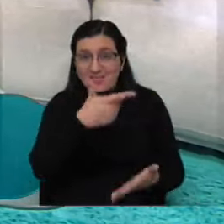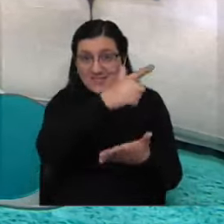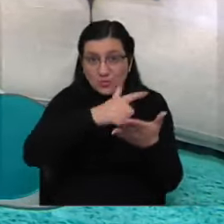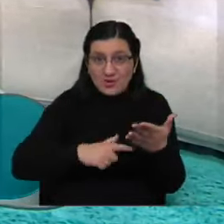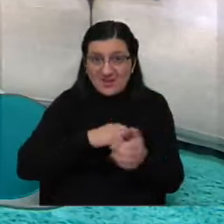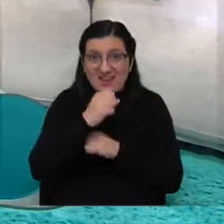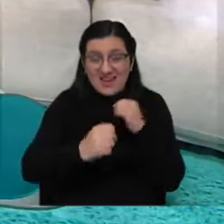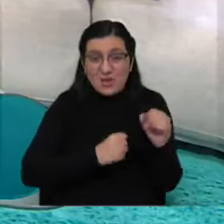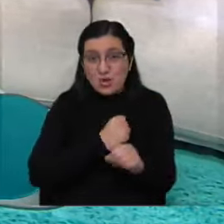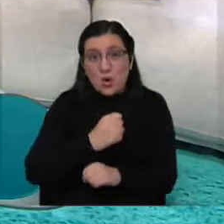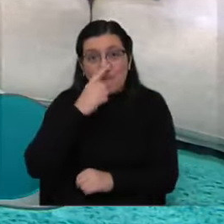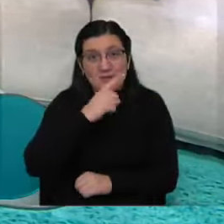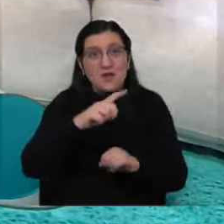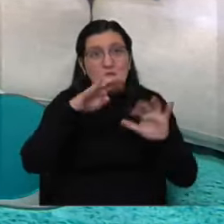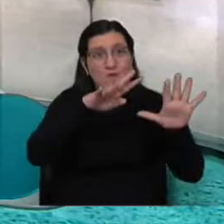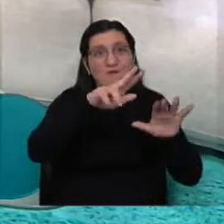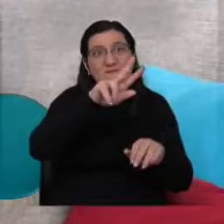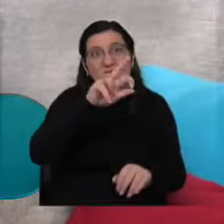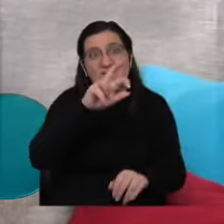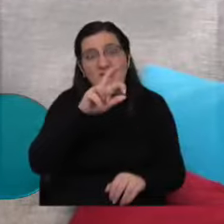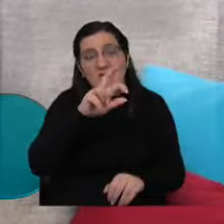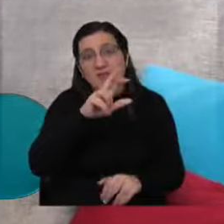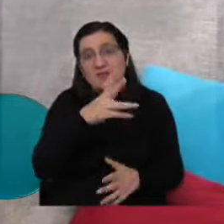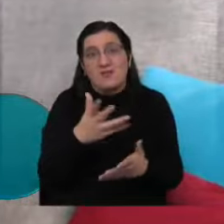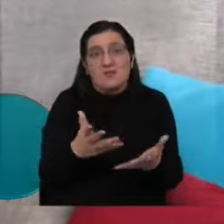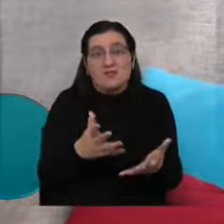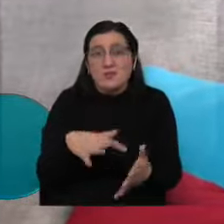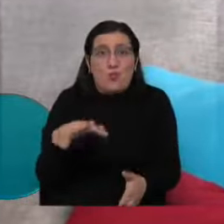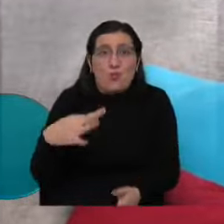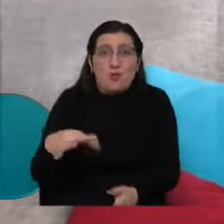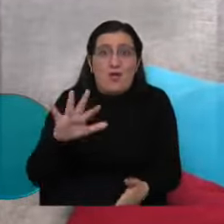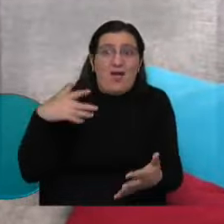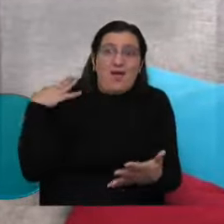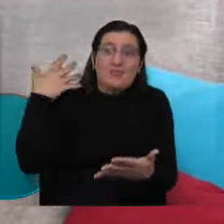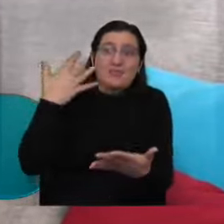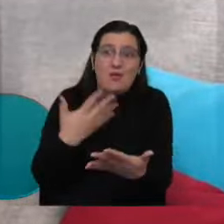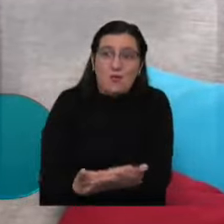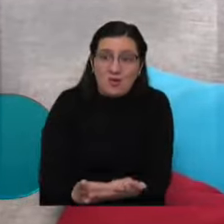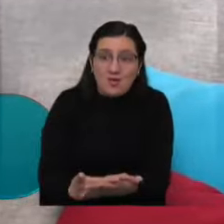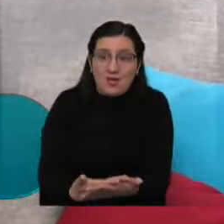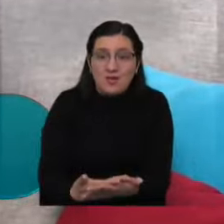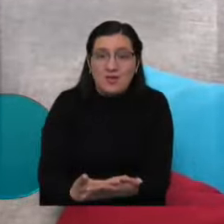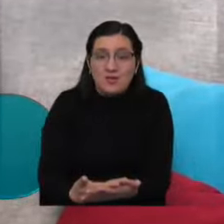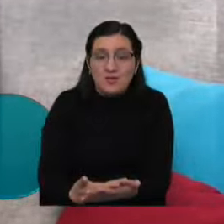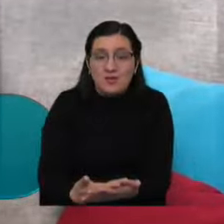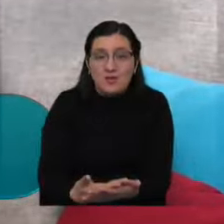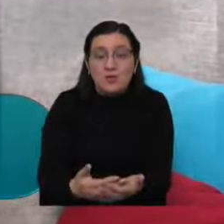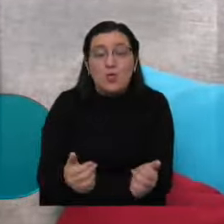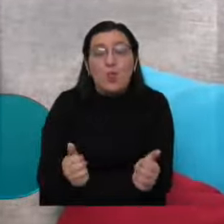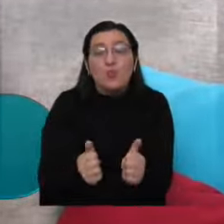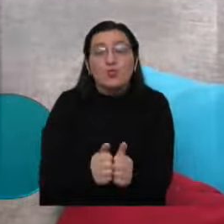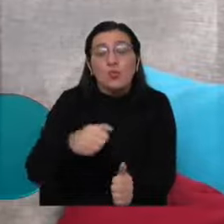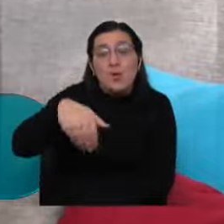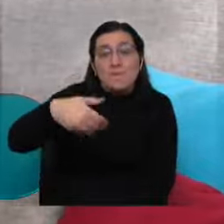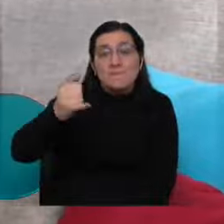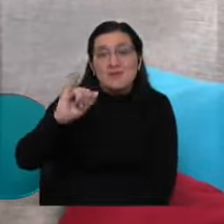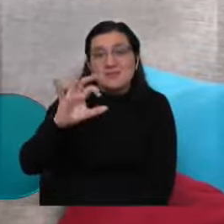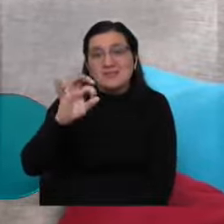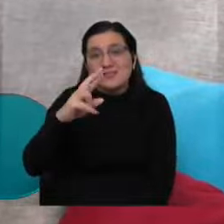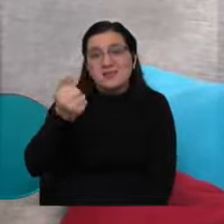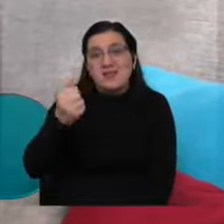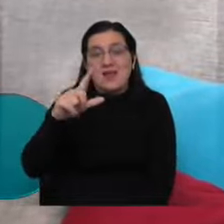año 20 en el 30 no es algo único de hecho hasta el día de hoy está considerada e junto con Gabriela amistral que es una poeta chilena una